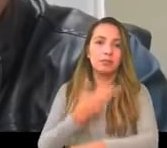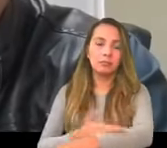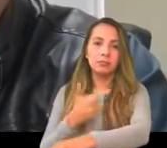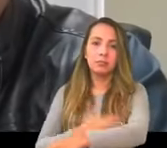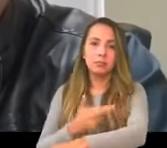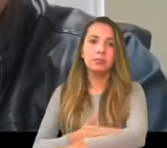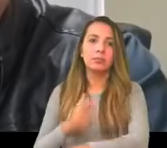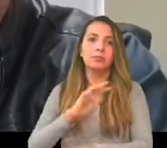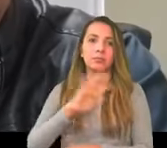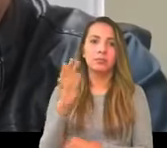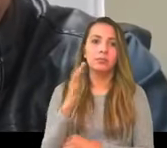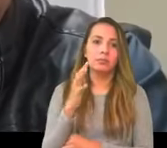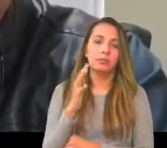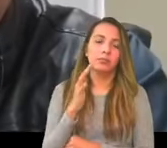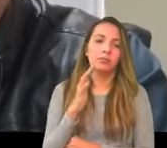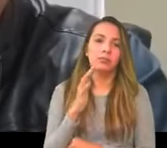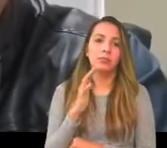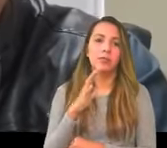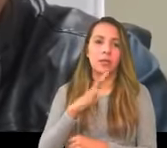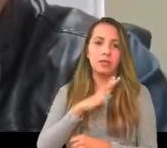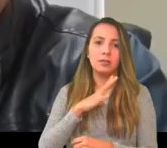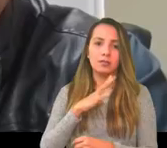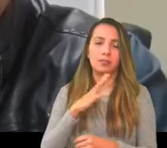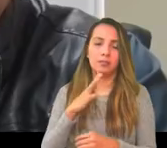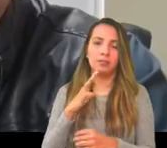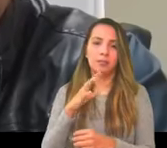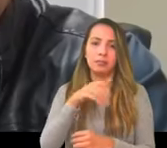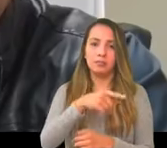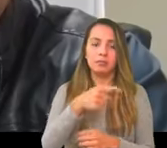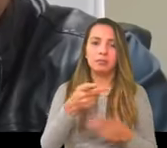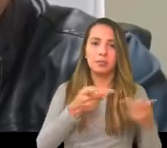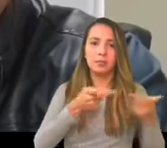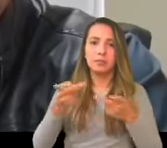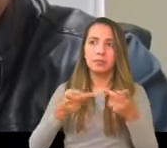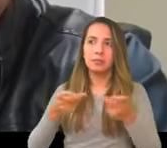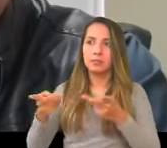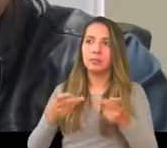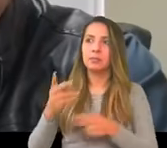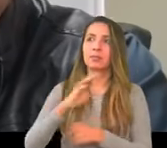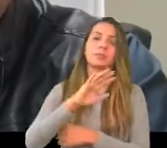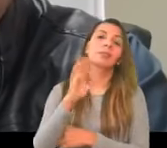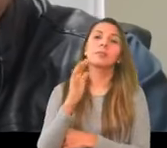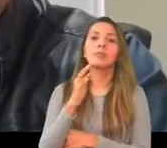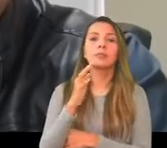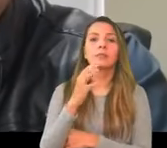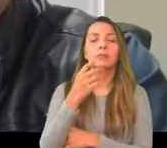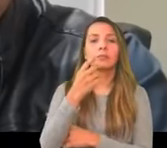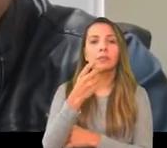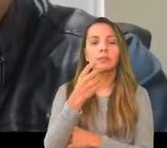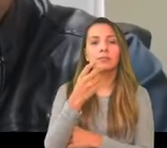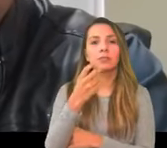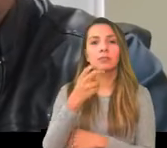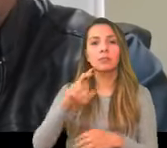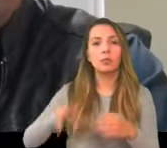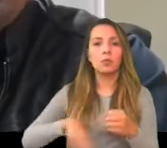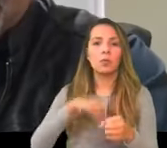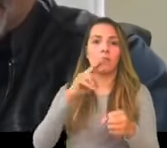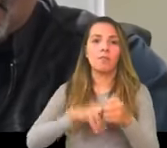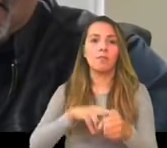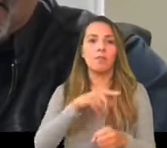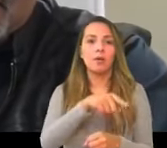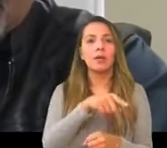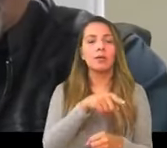ahí en febrero, y esto nos va a permitir restablecer las condiciones normales de operación de esa planta, dejar